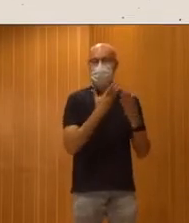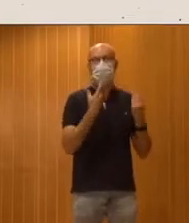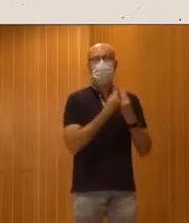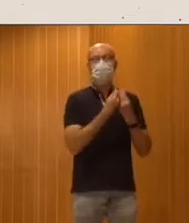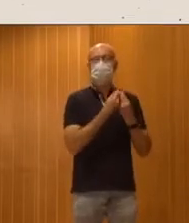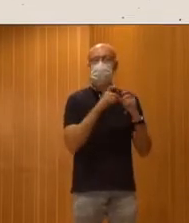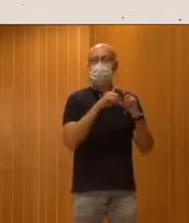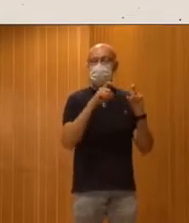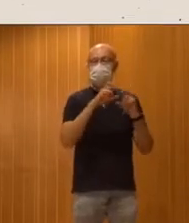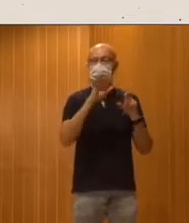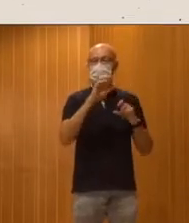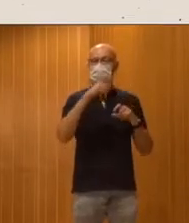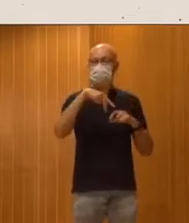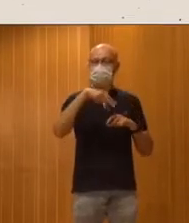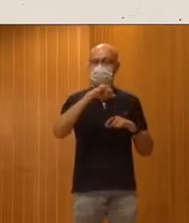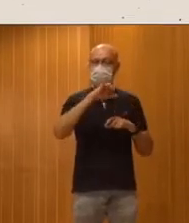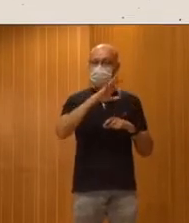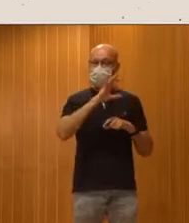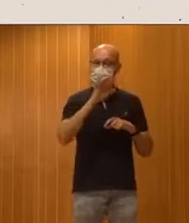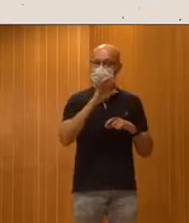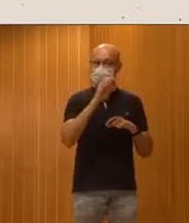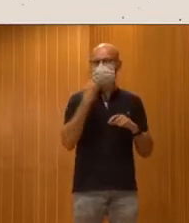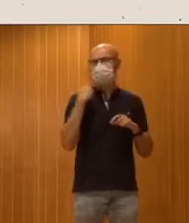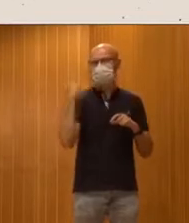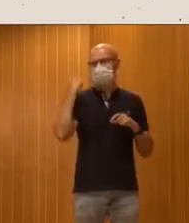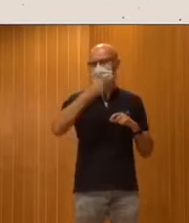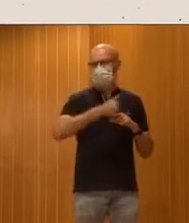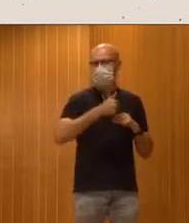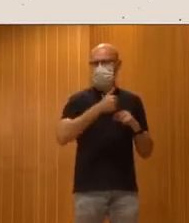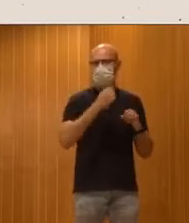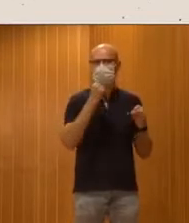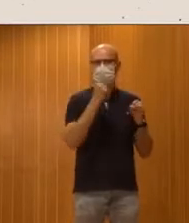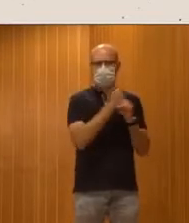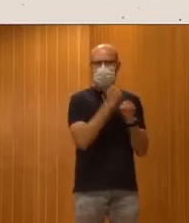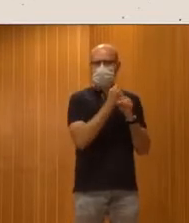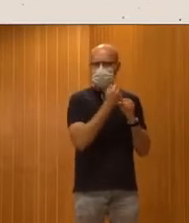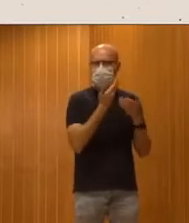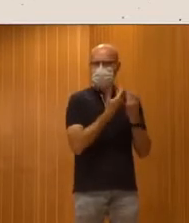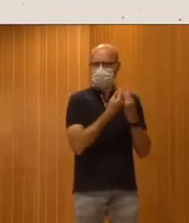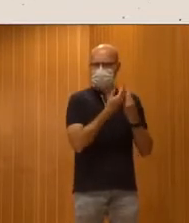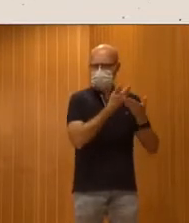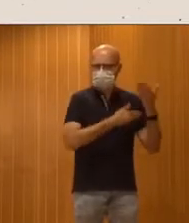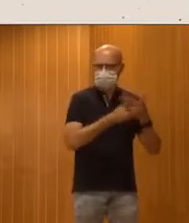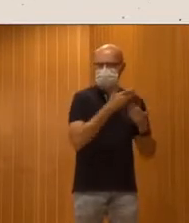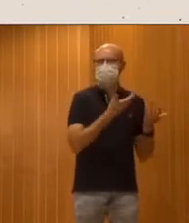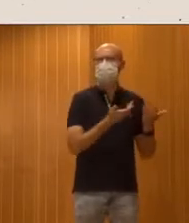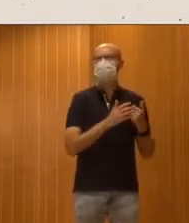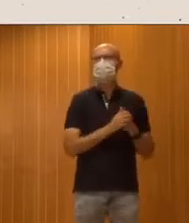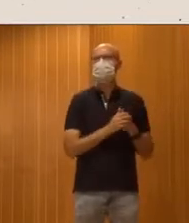después de varios años de incidir, de formar a sus médicos